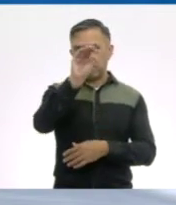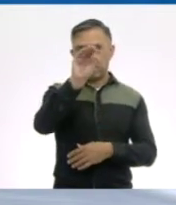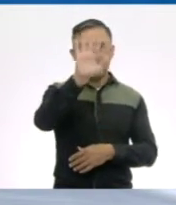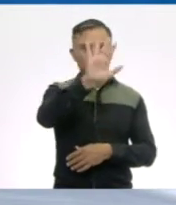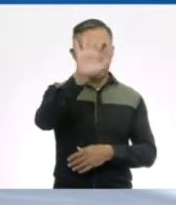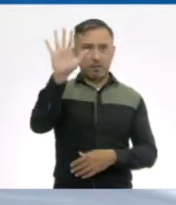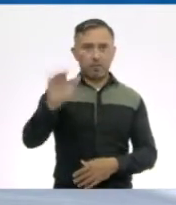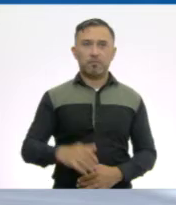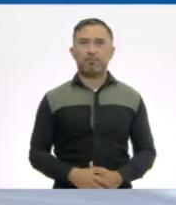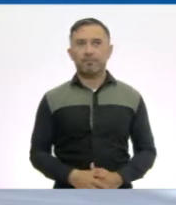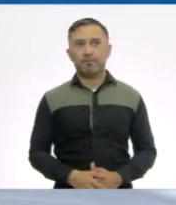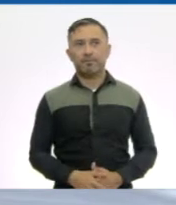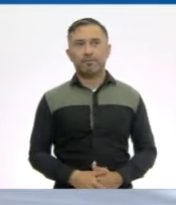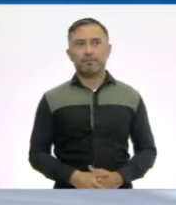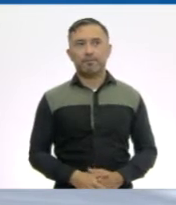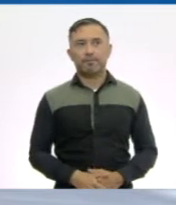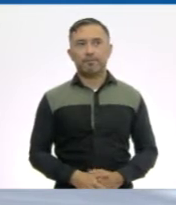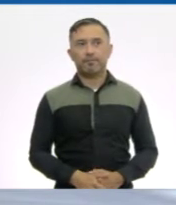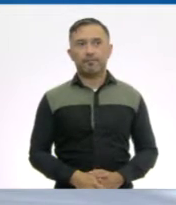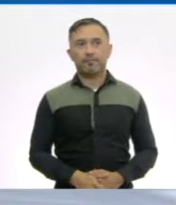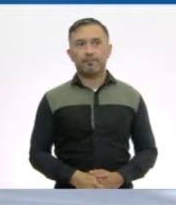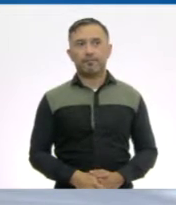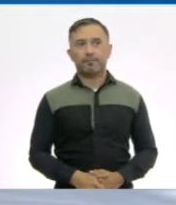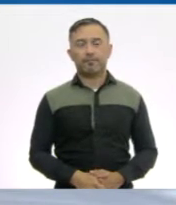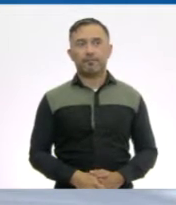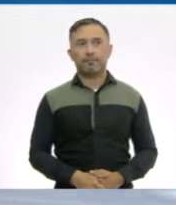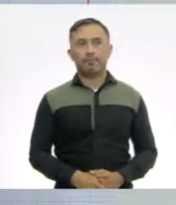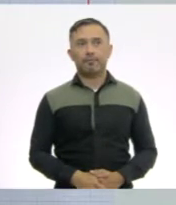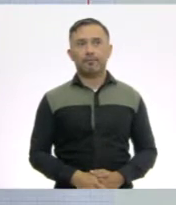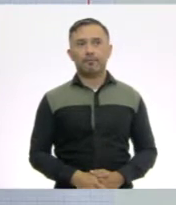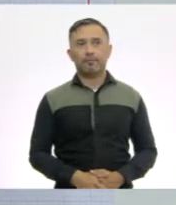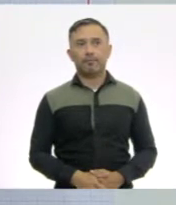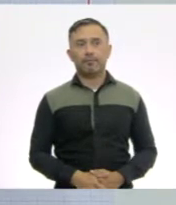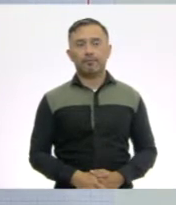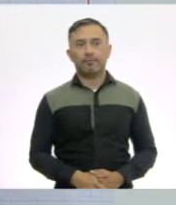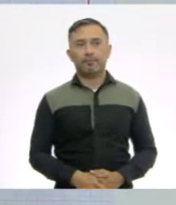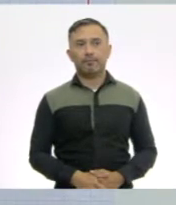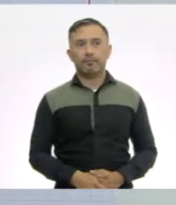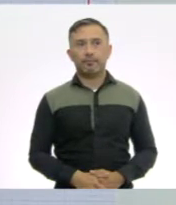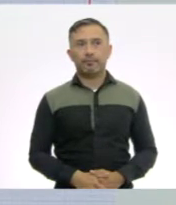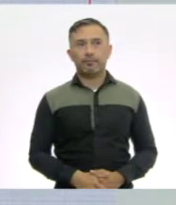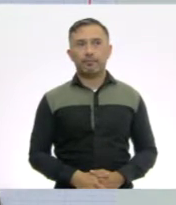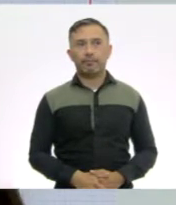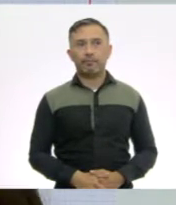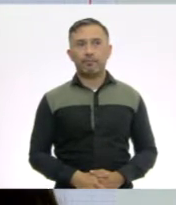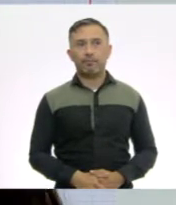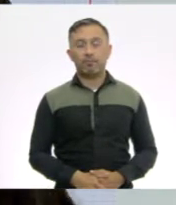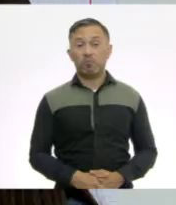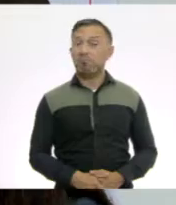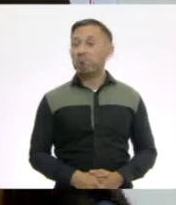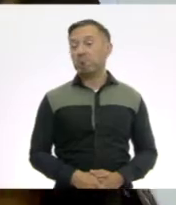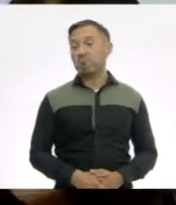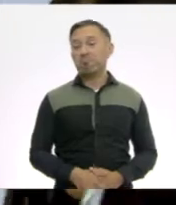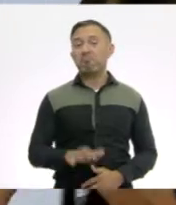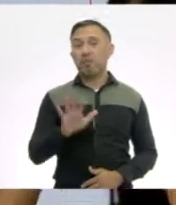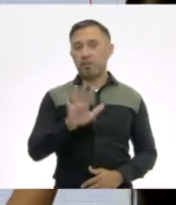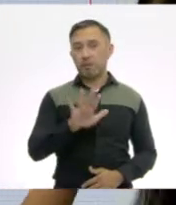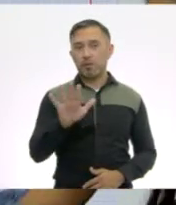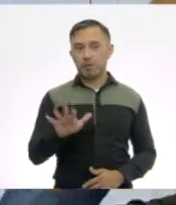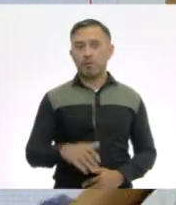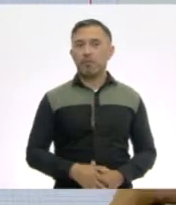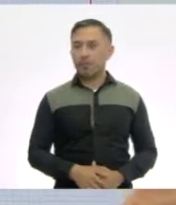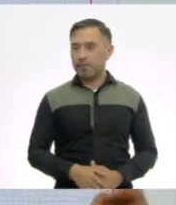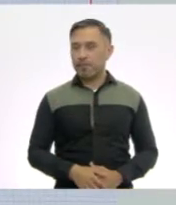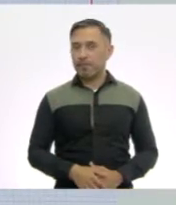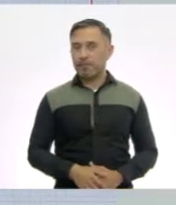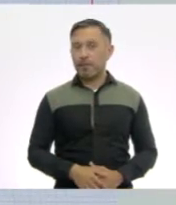5. Entonces, ay, ya me ando llevando los rotafolios. 5 y 5.